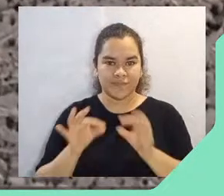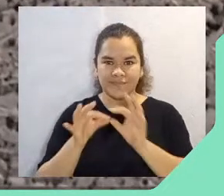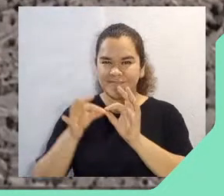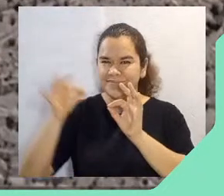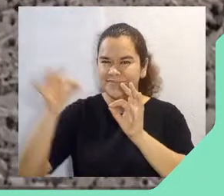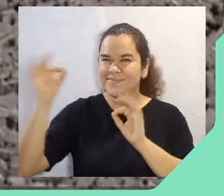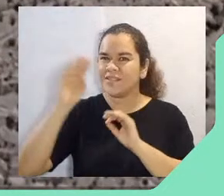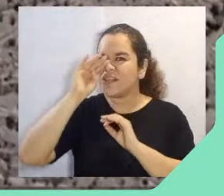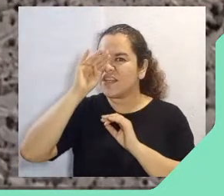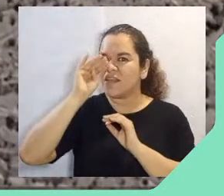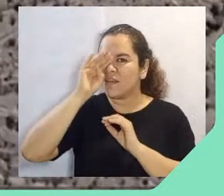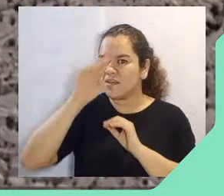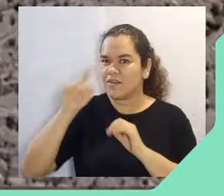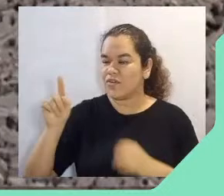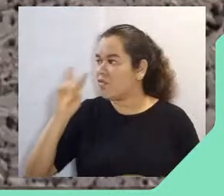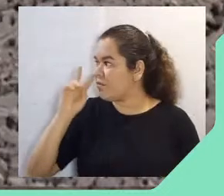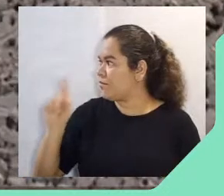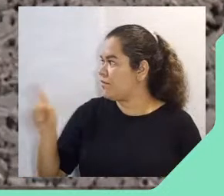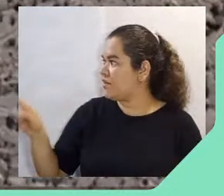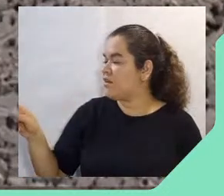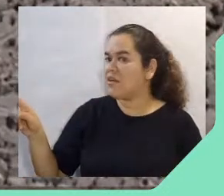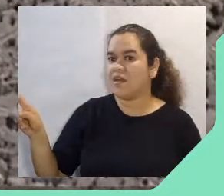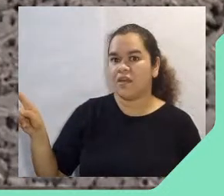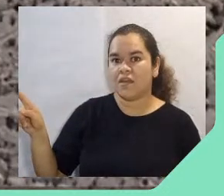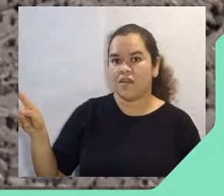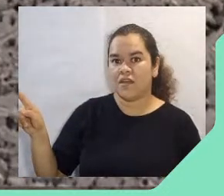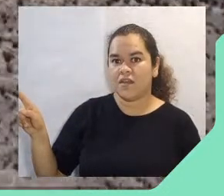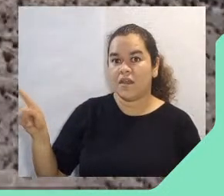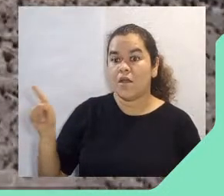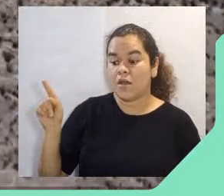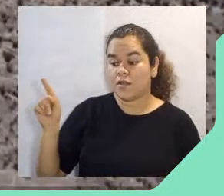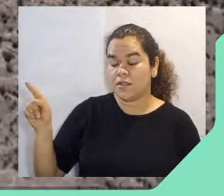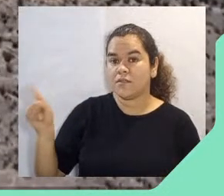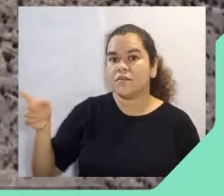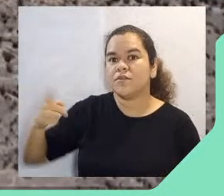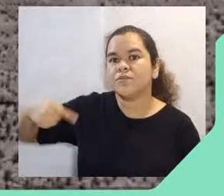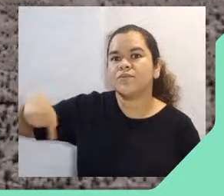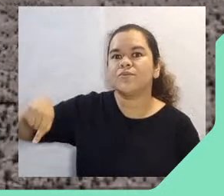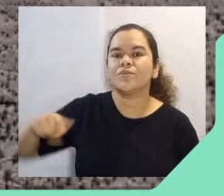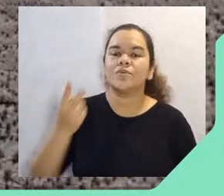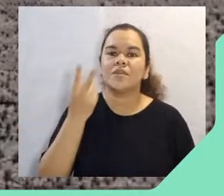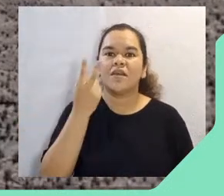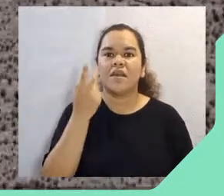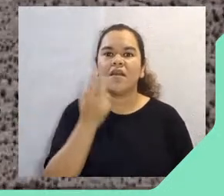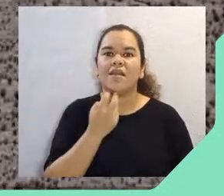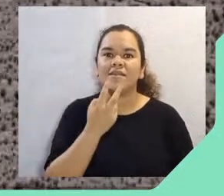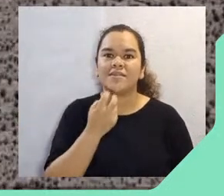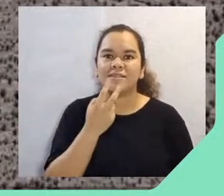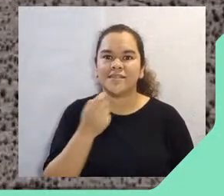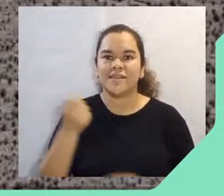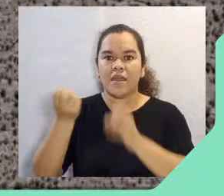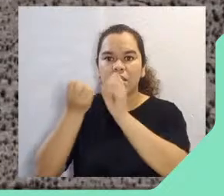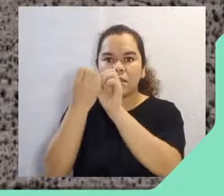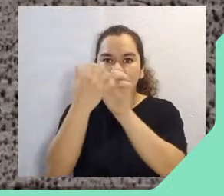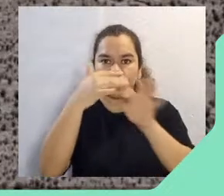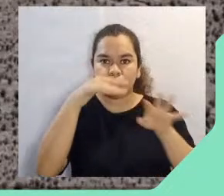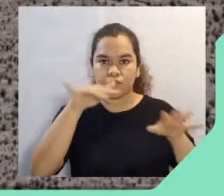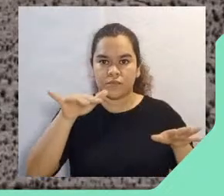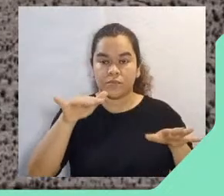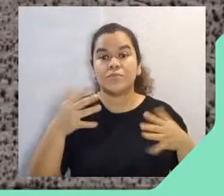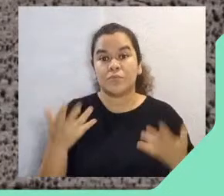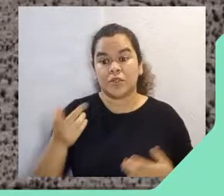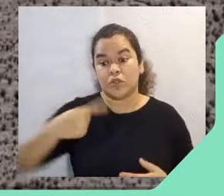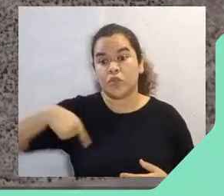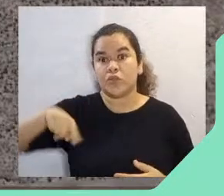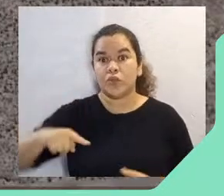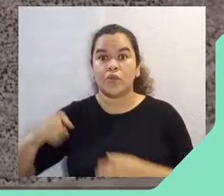pueden llegar a ver los cables con los cuales sacamos la energía eléctrica. ¿Por qué? Bueno, porque como les comentaba, hay que transmitir